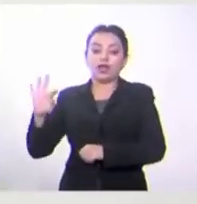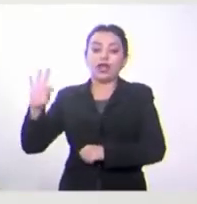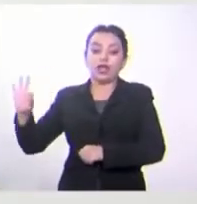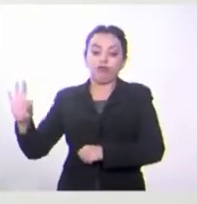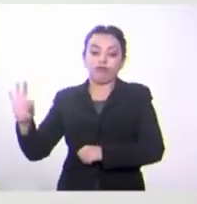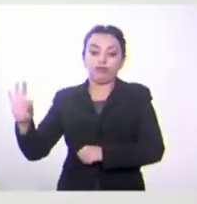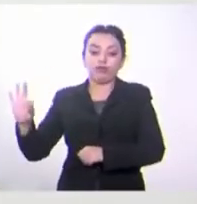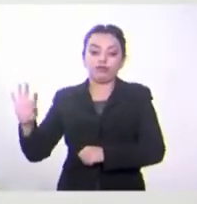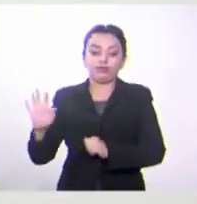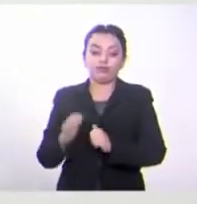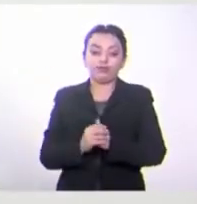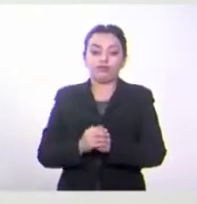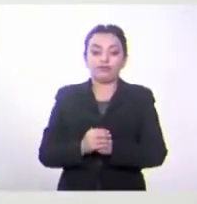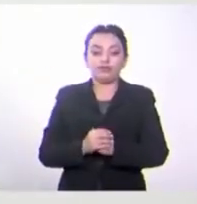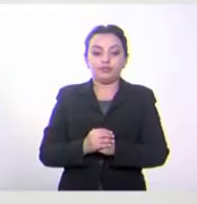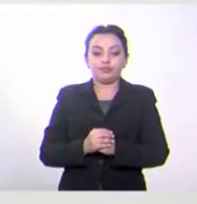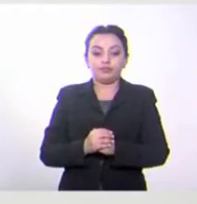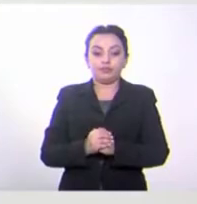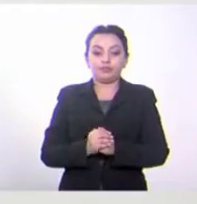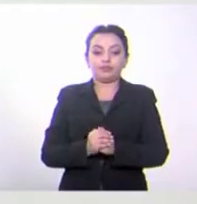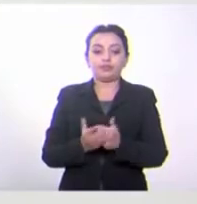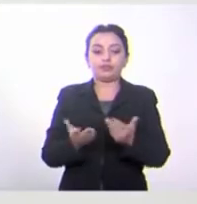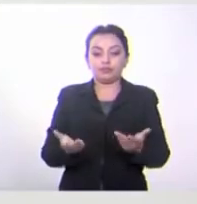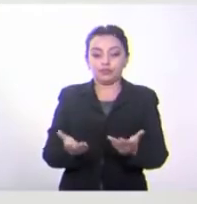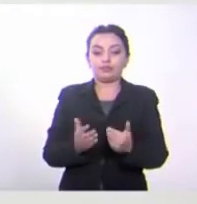un orden, escribo FD, ¿sí?